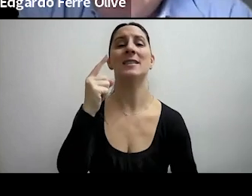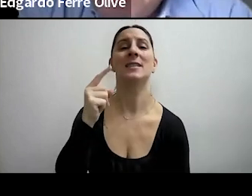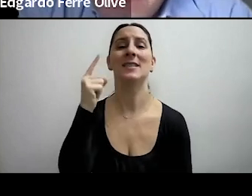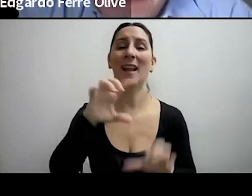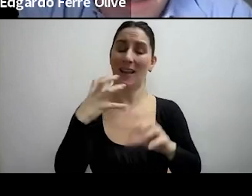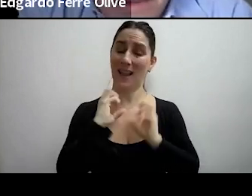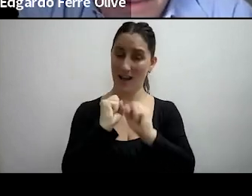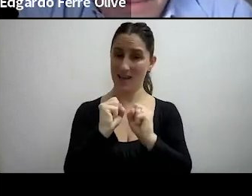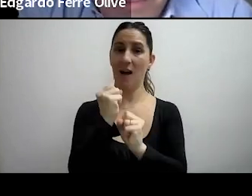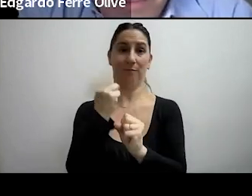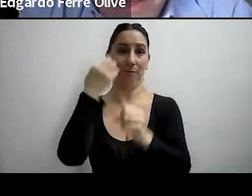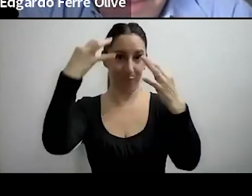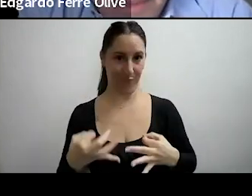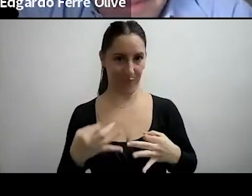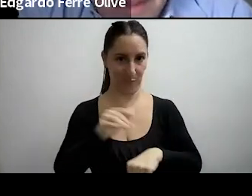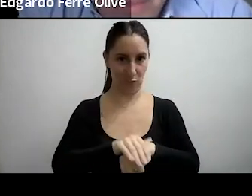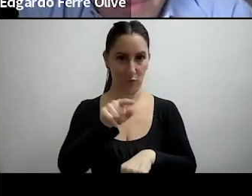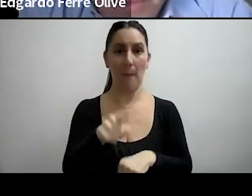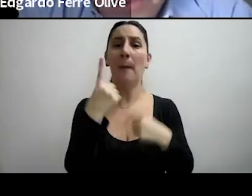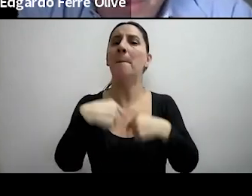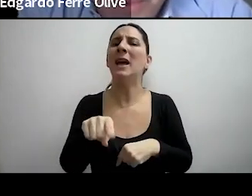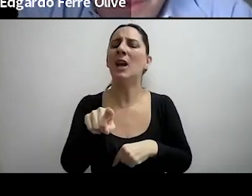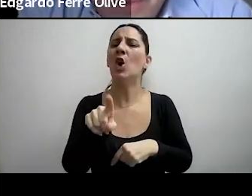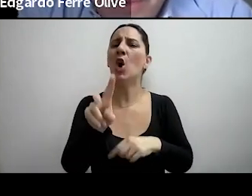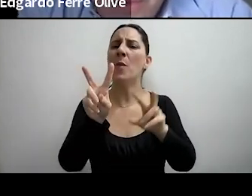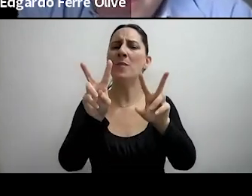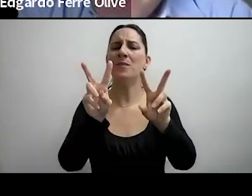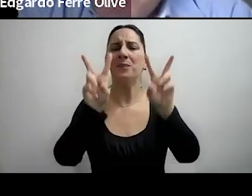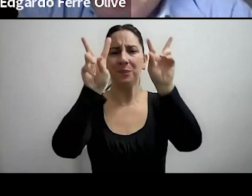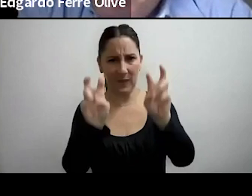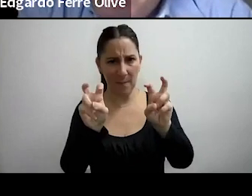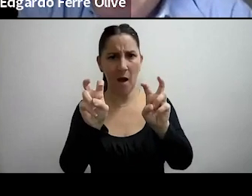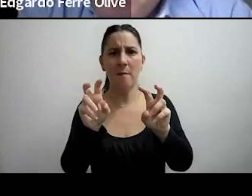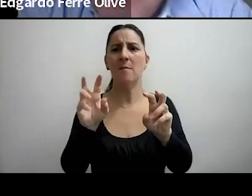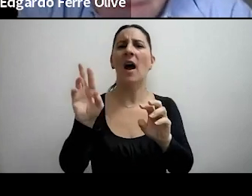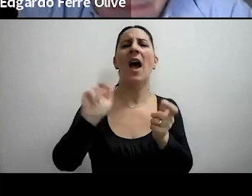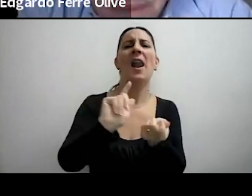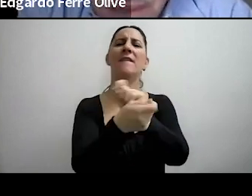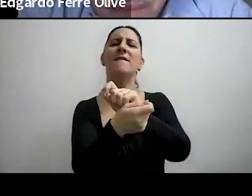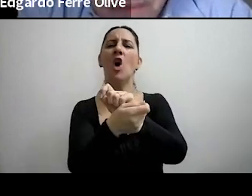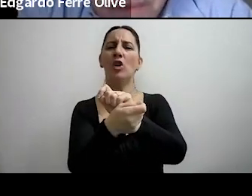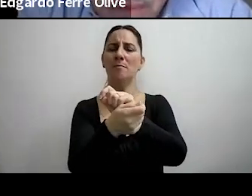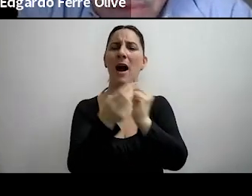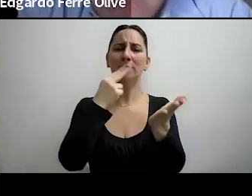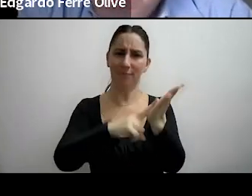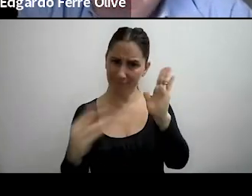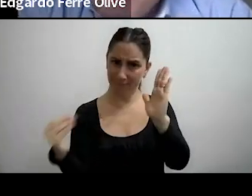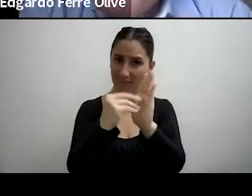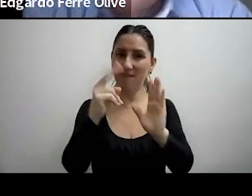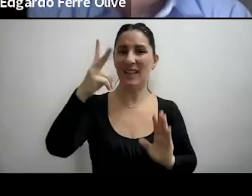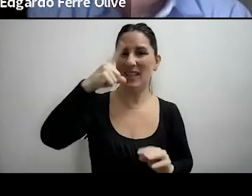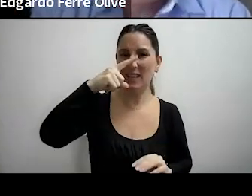provincial. Pero acá el tema pasa, bueno, vamos a incorporar esto en alguna reforma tributaria. Ustedes ya saben que la ley